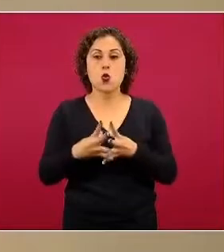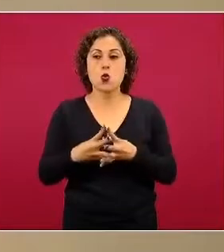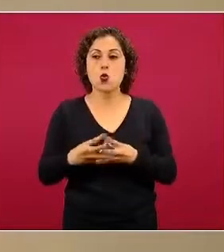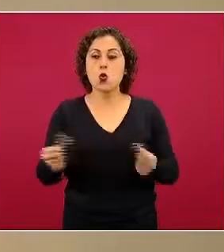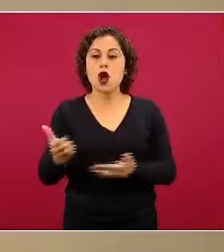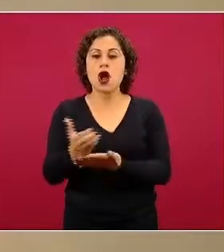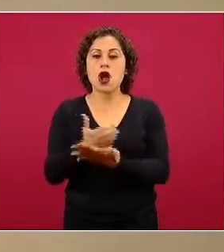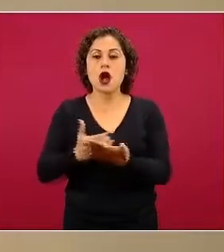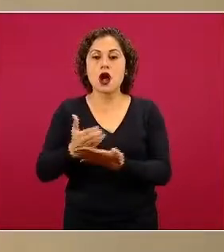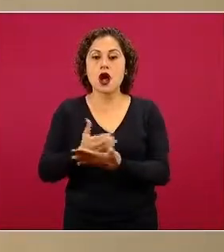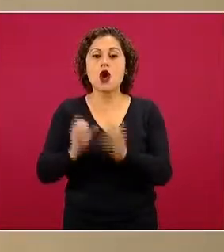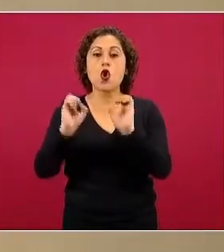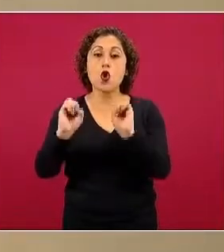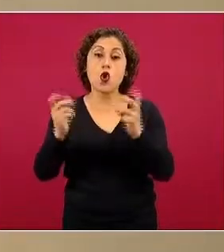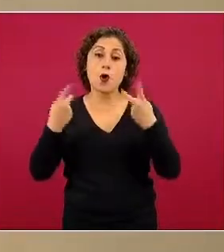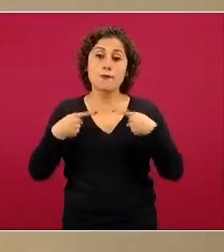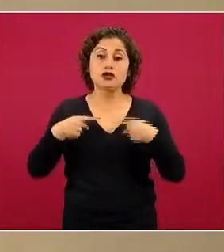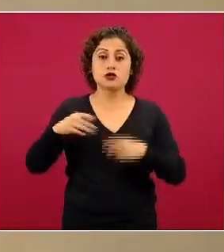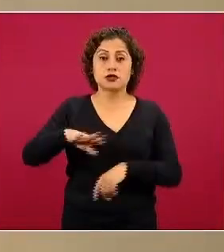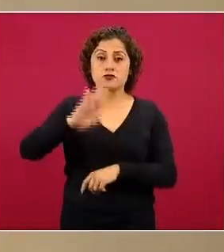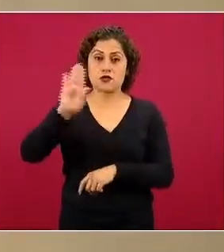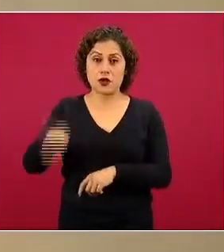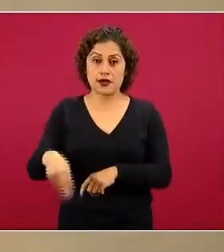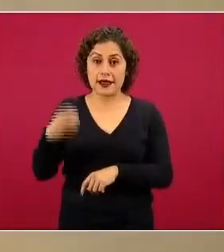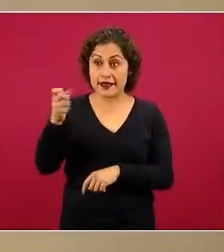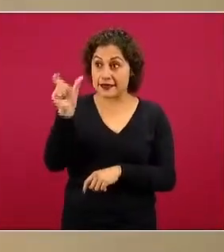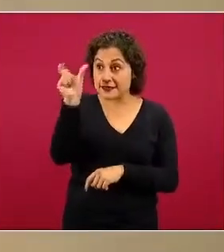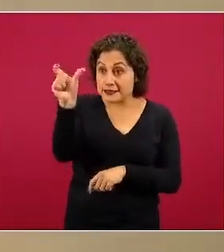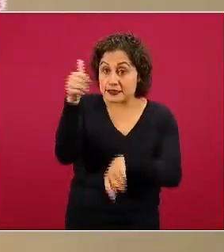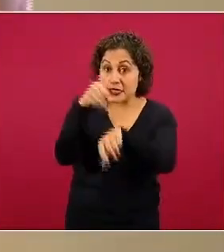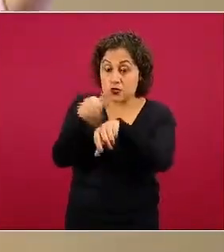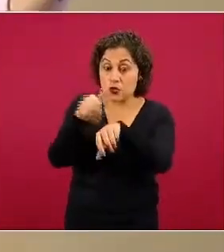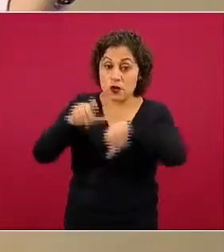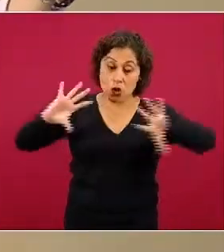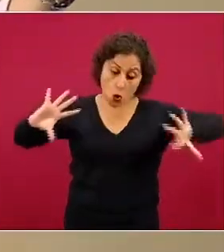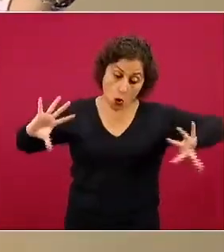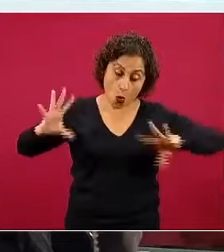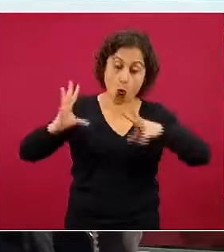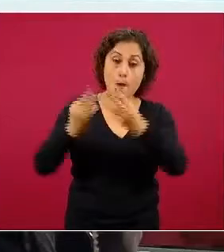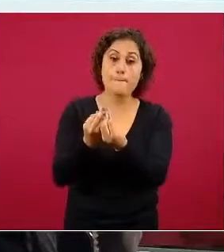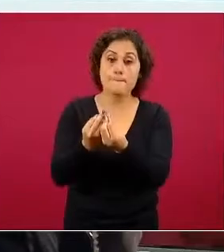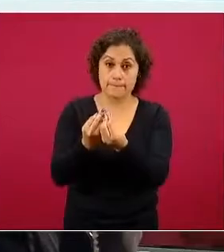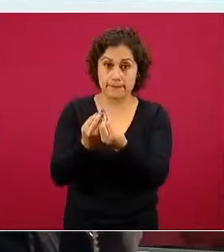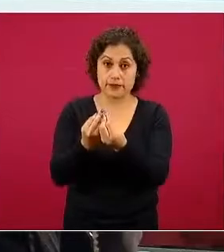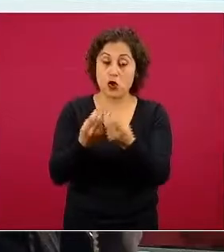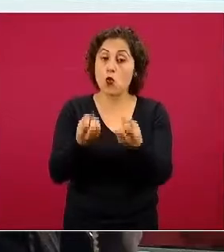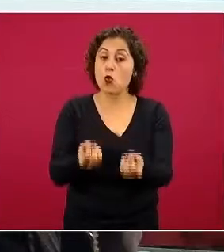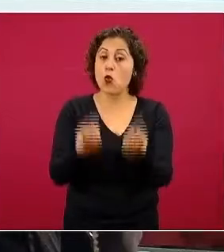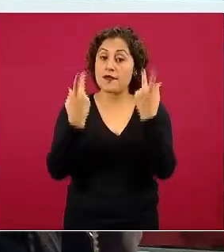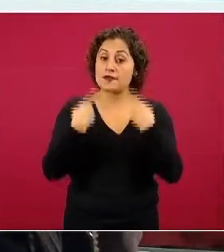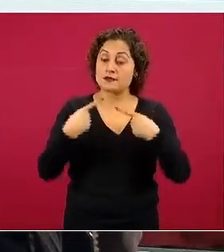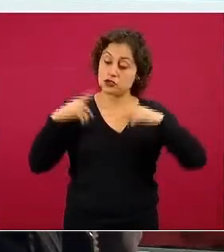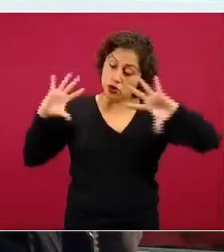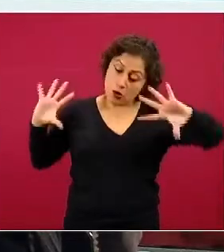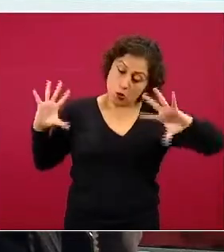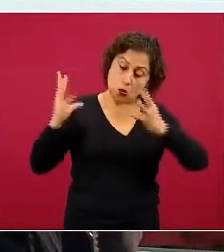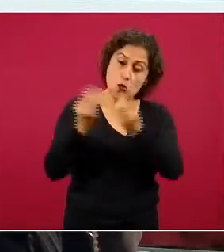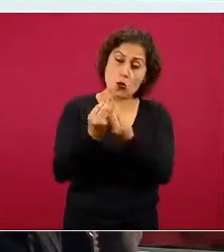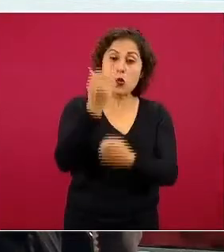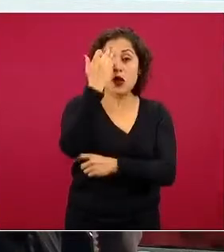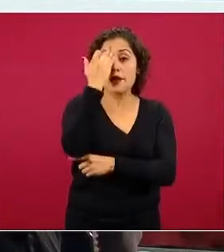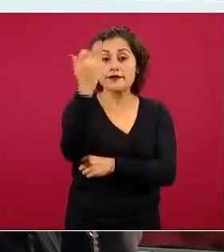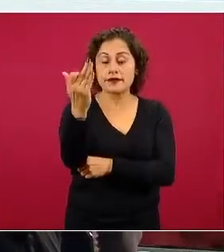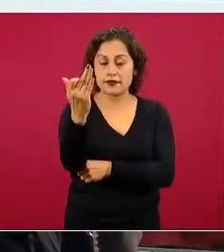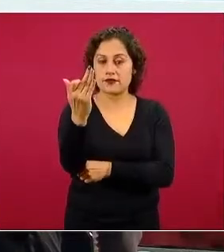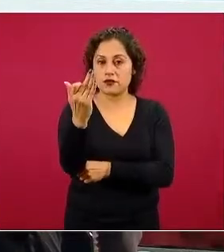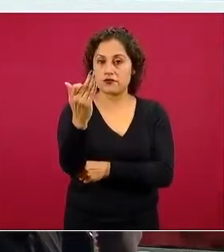nunca va a descender. Ese número es el acumulado. Importante, por eso, ver la